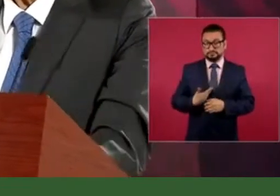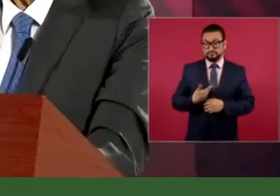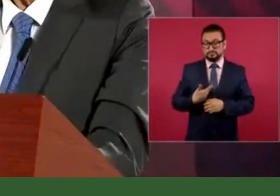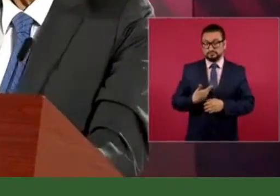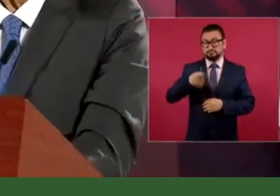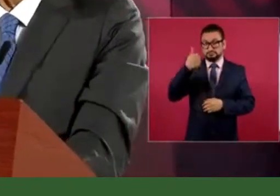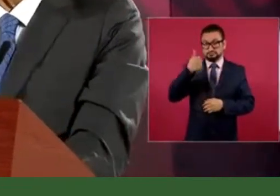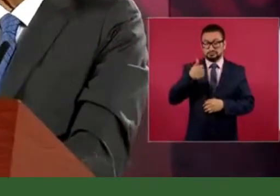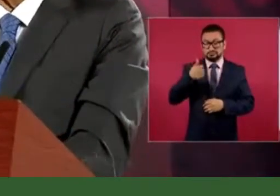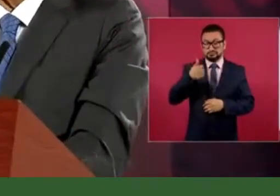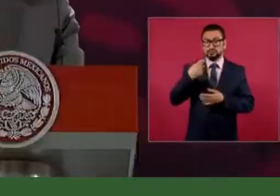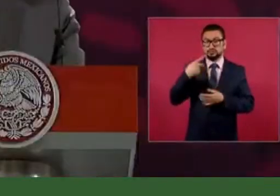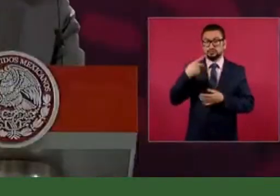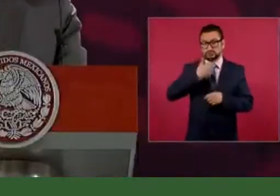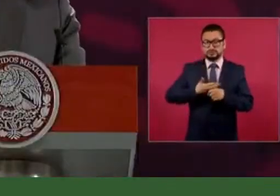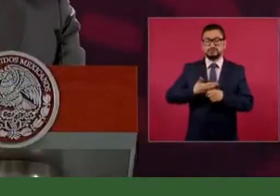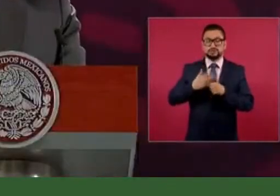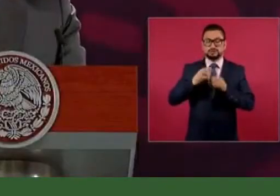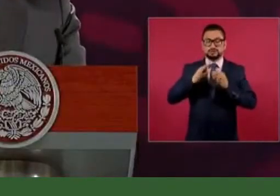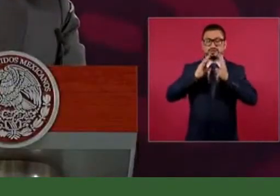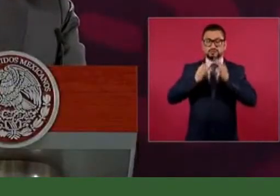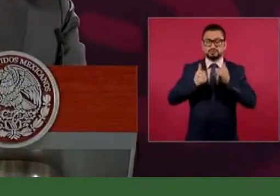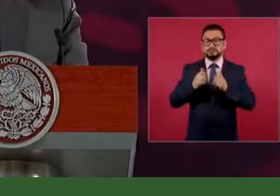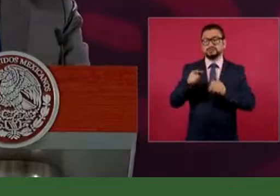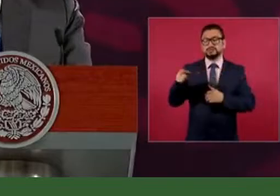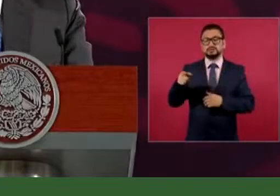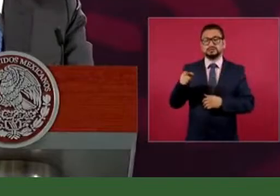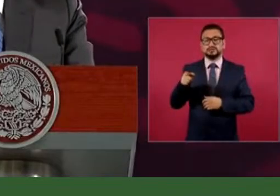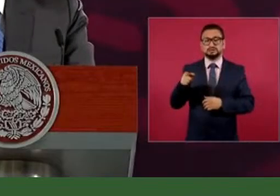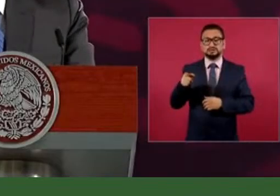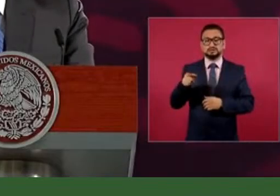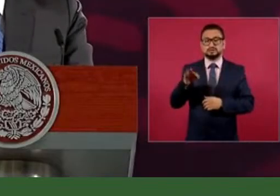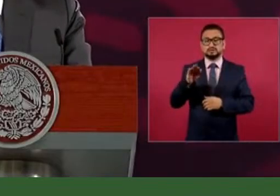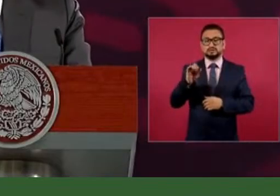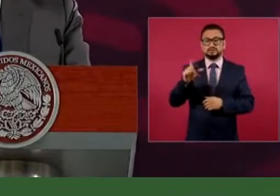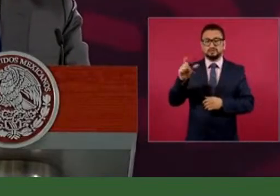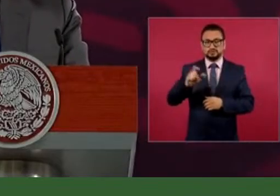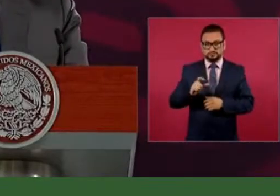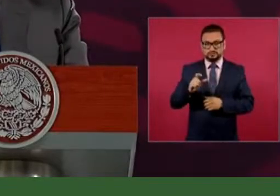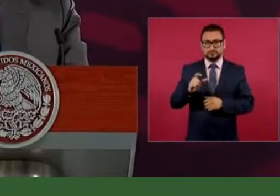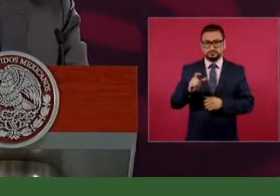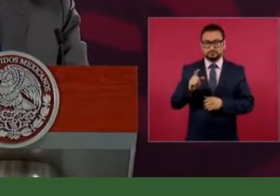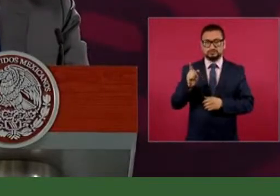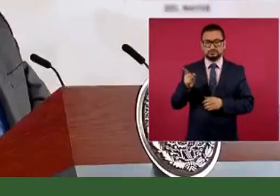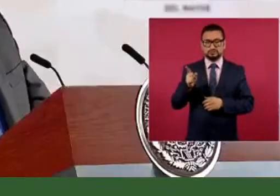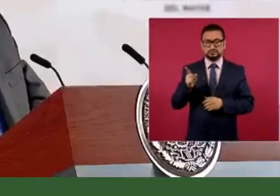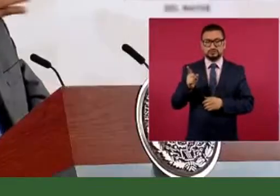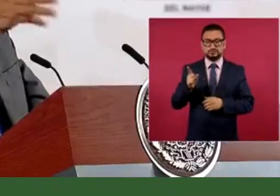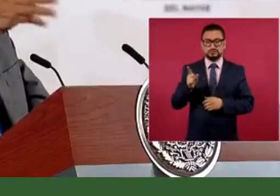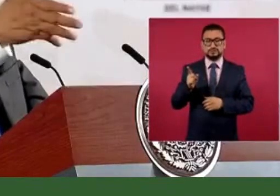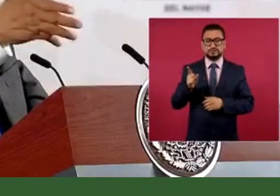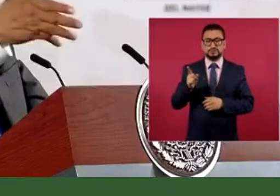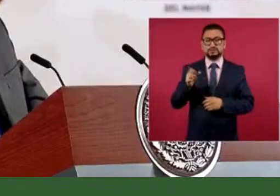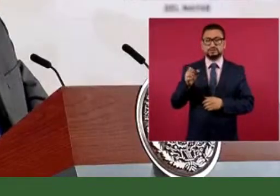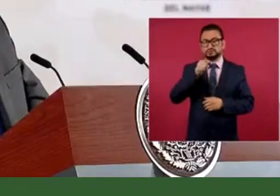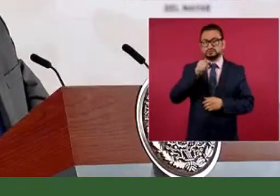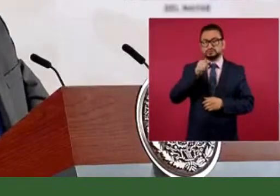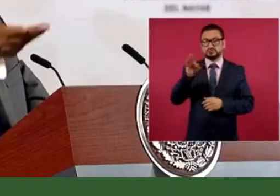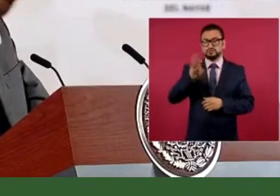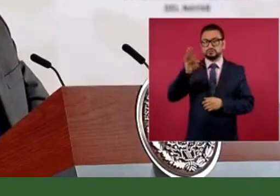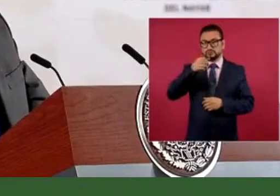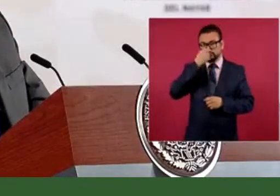su secretario de Hacienda de Fox fue subsecretario